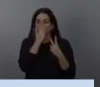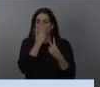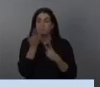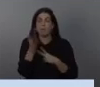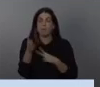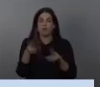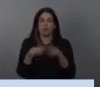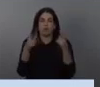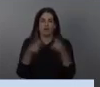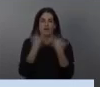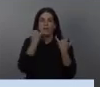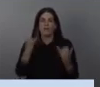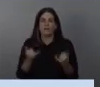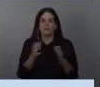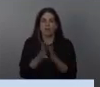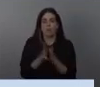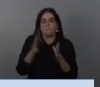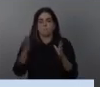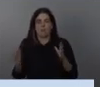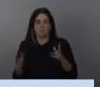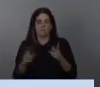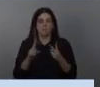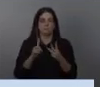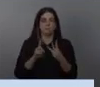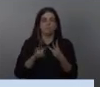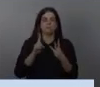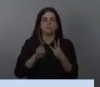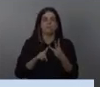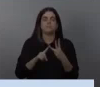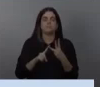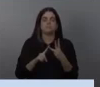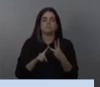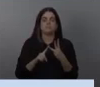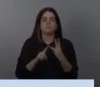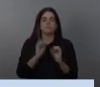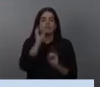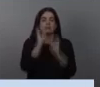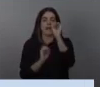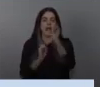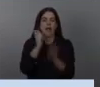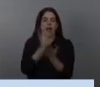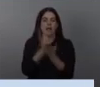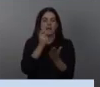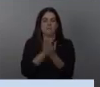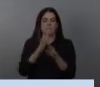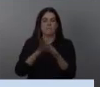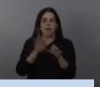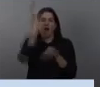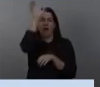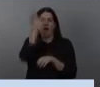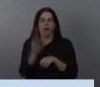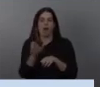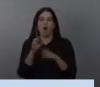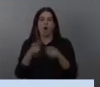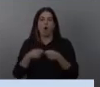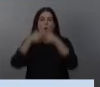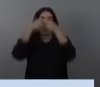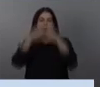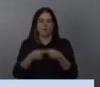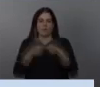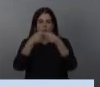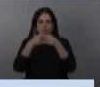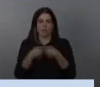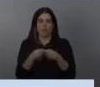En tercer lugar la creación de la tarifa de último recurso para las calderas comunitarias también la bonificación